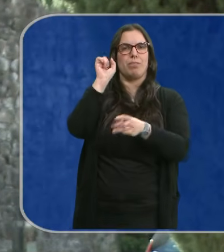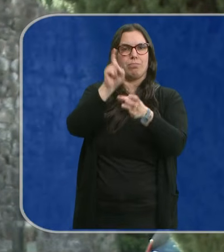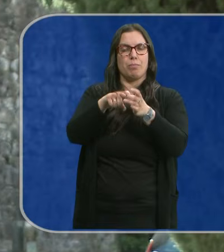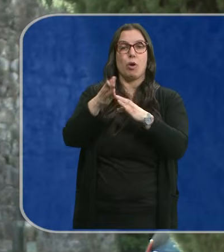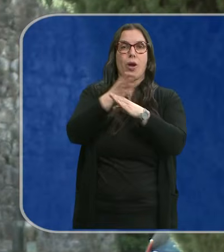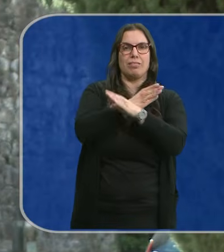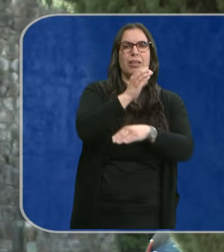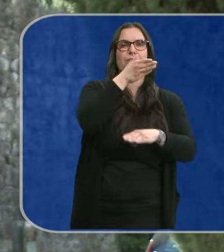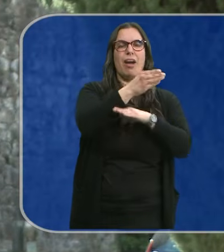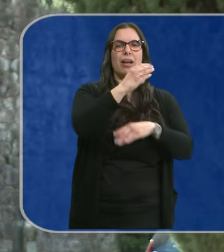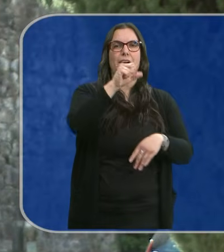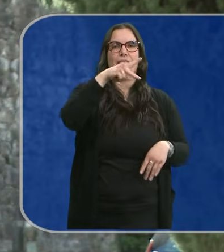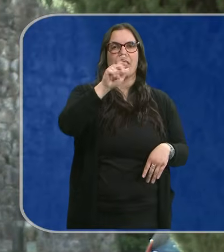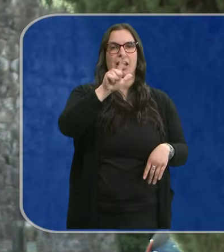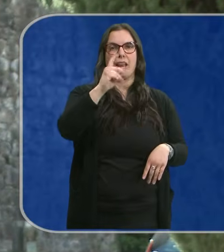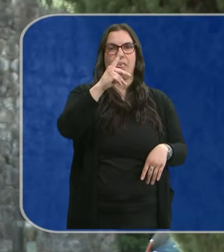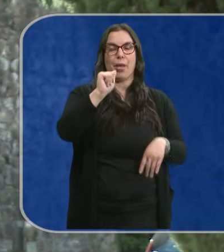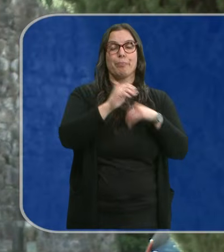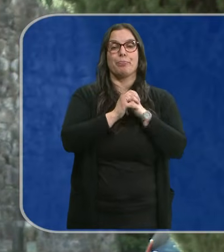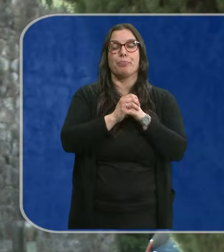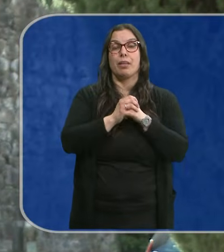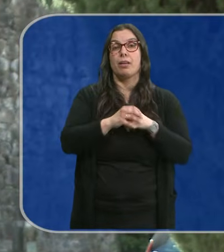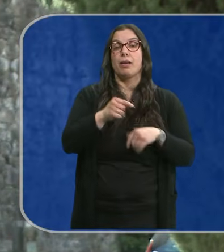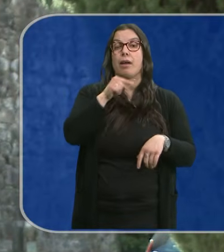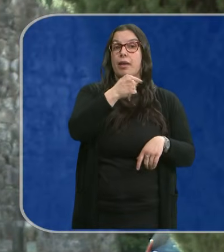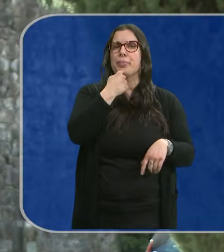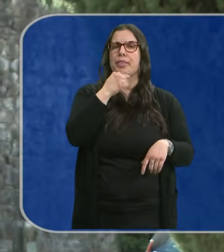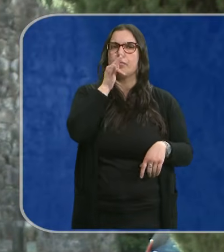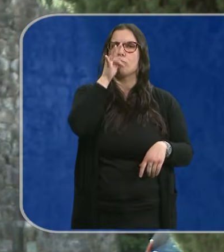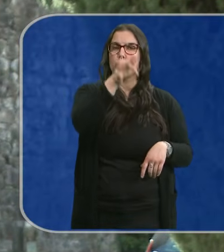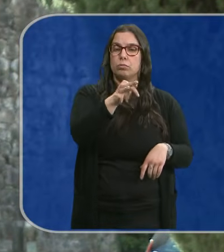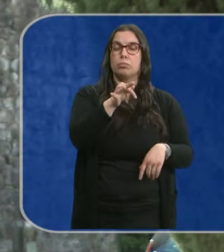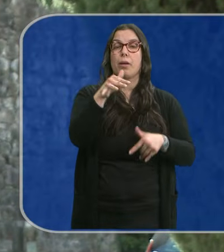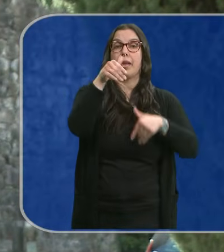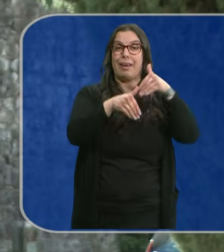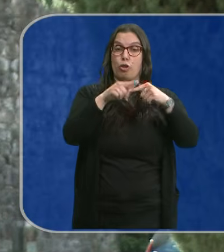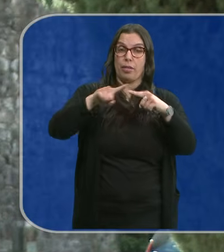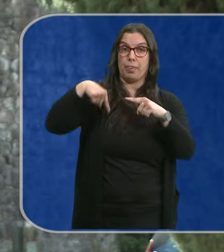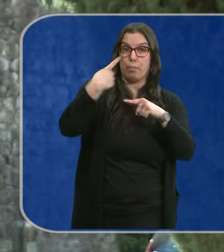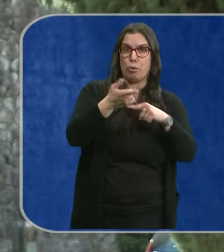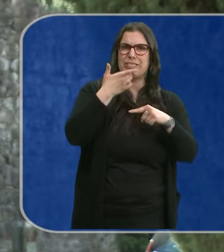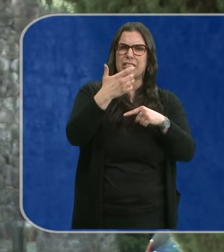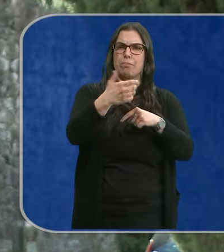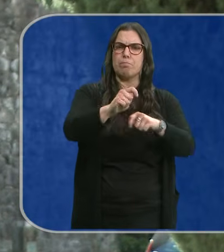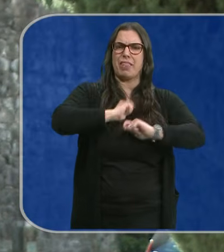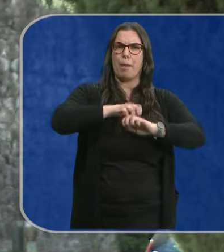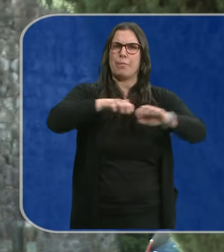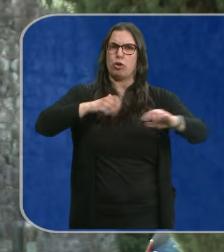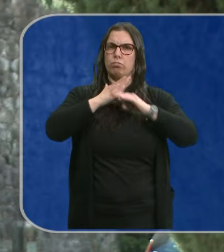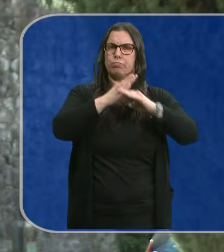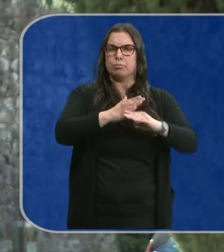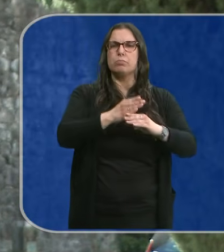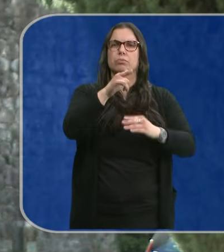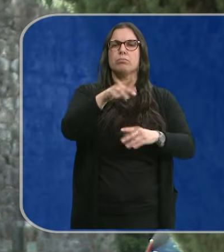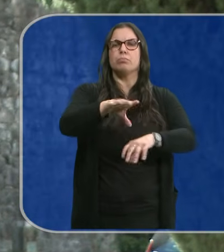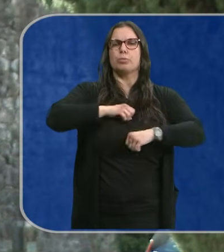de Candeleda. Desde allí, Alfonso Fernández Mañueco ha prometido que tras el 15 de marzo, y se consigue una amplia mayoría, va a